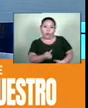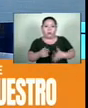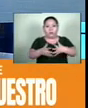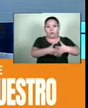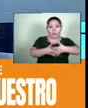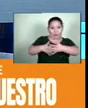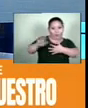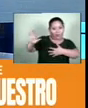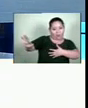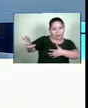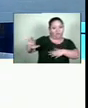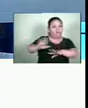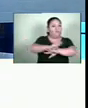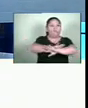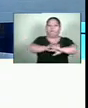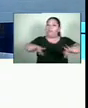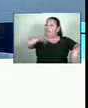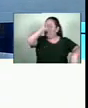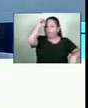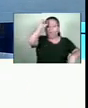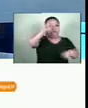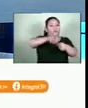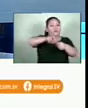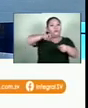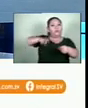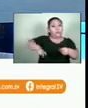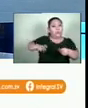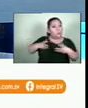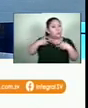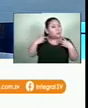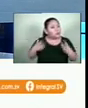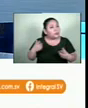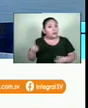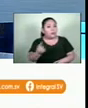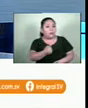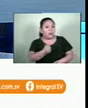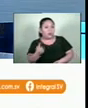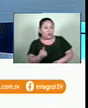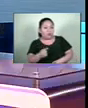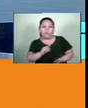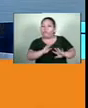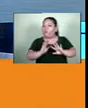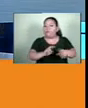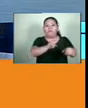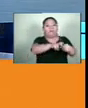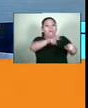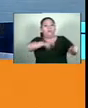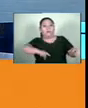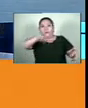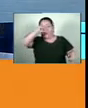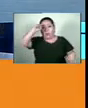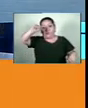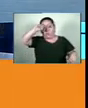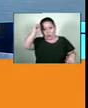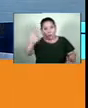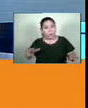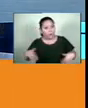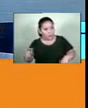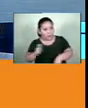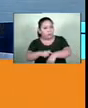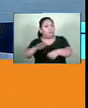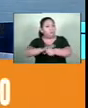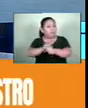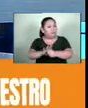estadounidenses que están renunciando a sus empleos. Ya son millones de trabajadores los que han abandonado sus puestos en medio de la pandemia